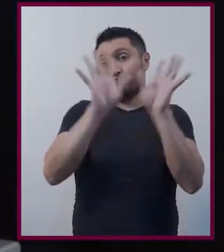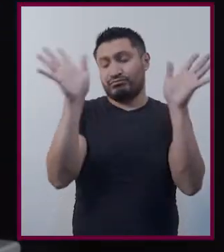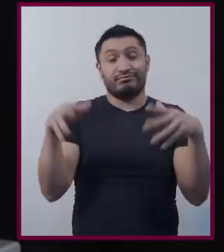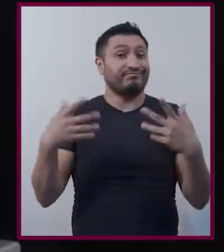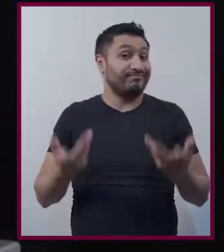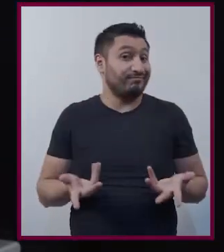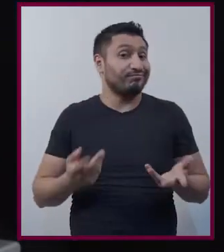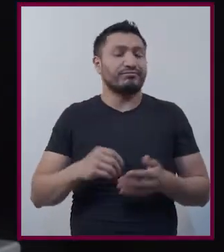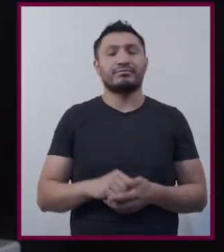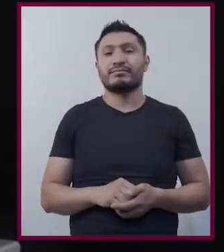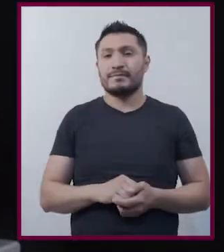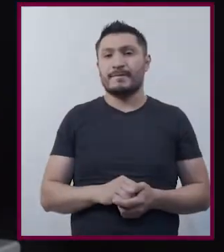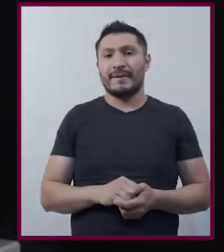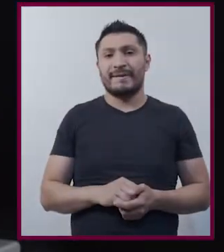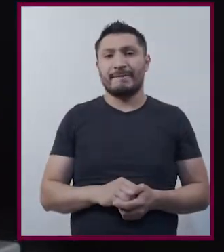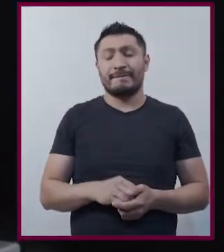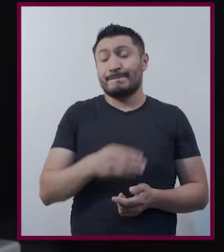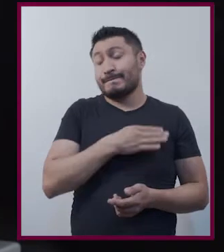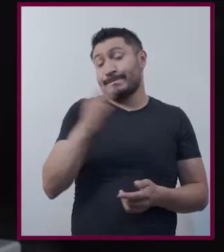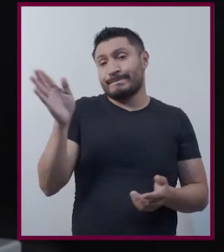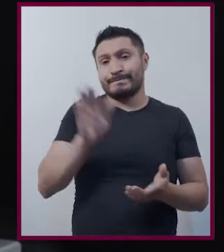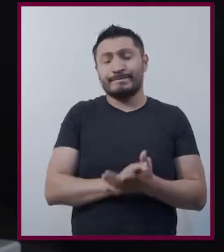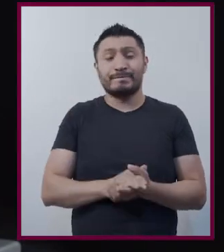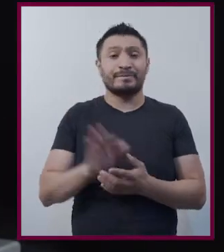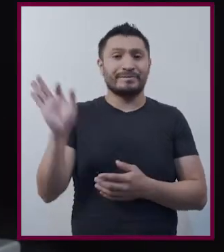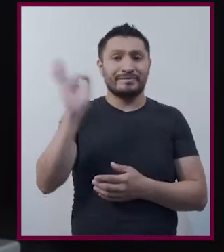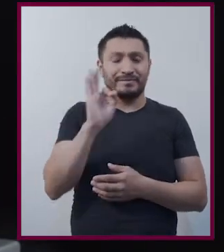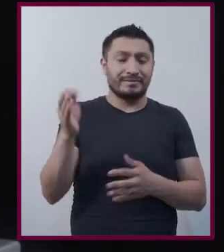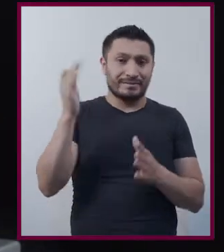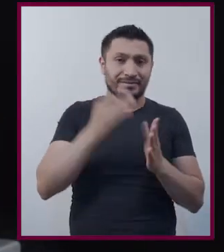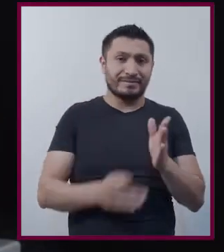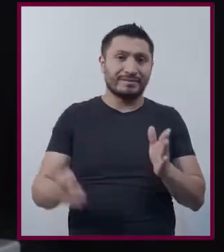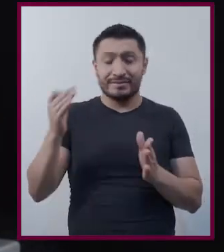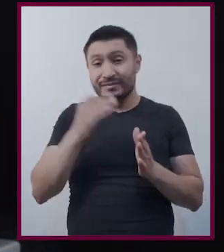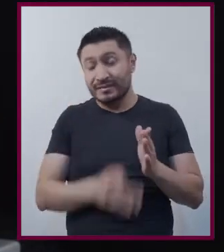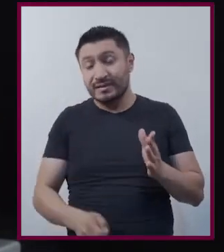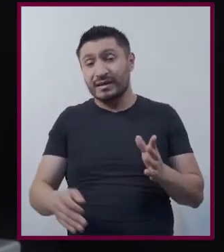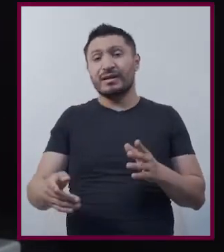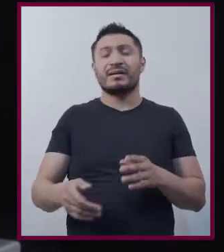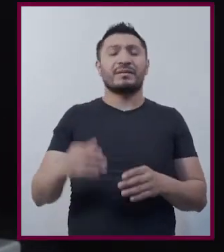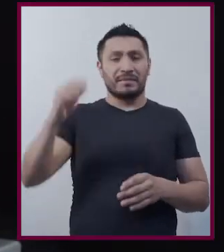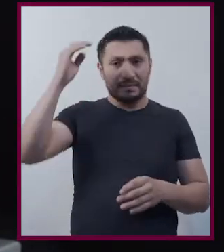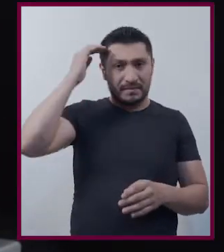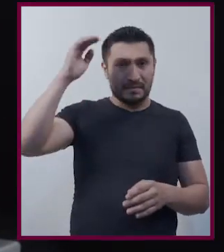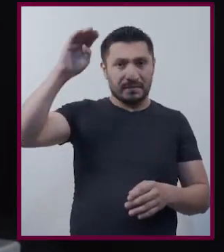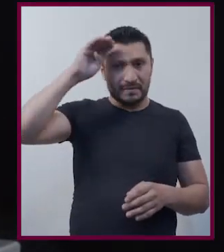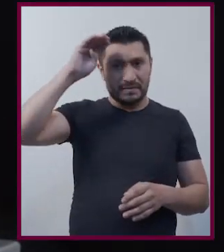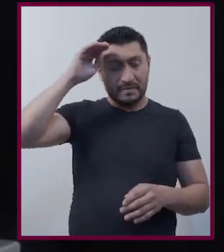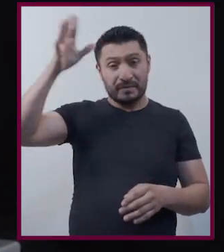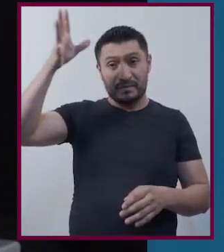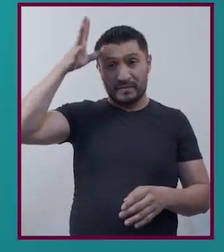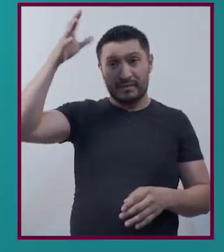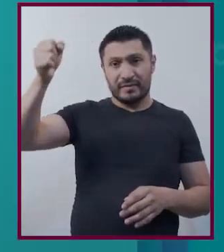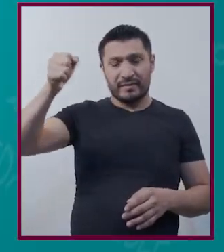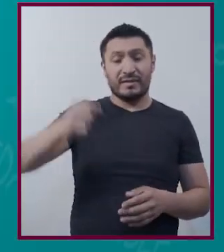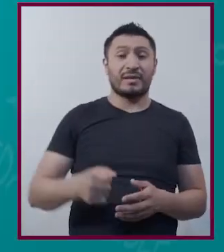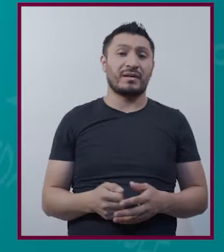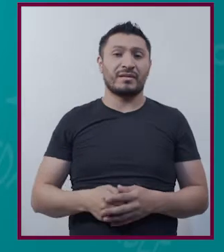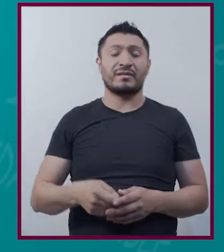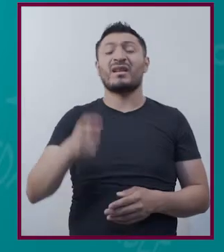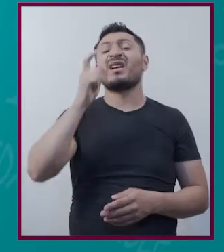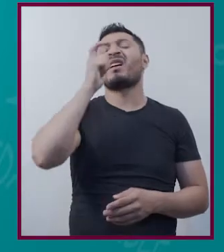¿cierto? Bueno, tal vez haga falta detenernos en un par de conceptos para terminar de entender todo. ¿Qué